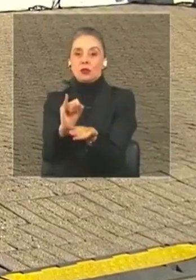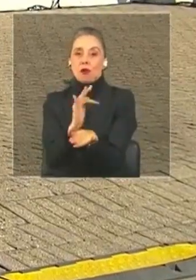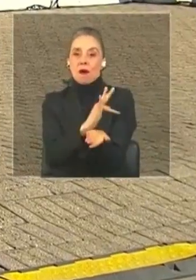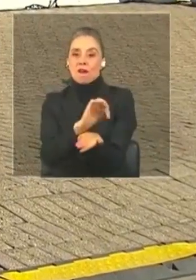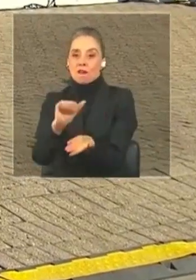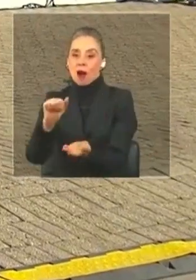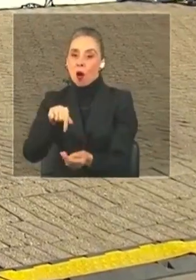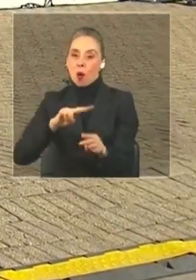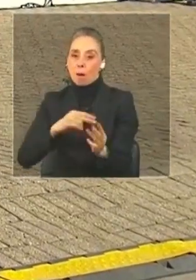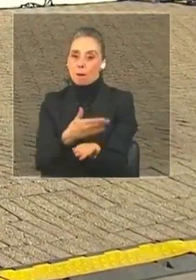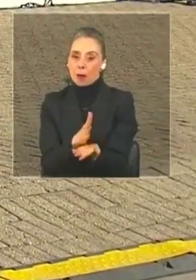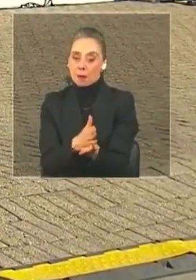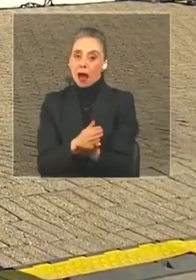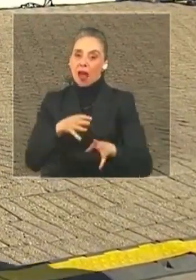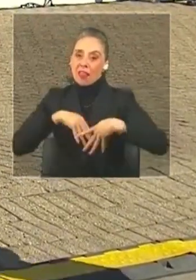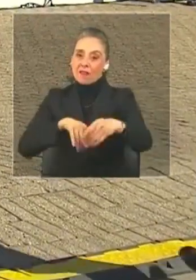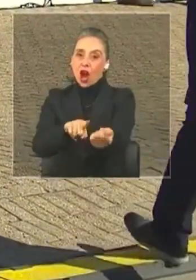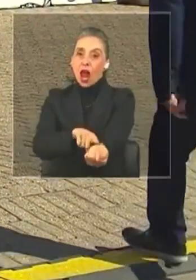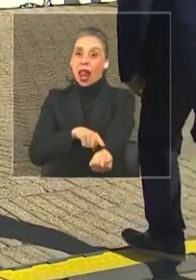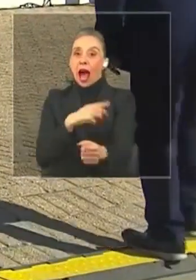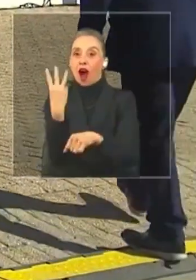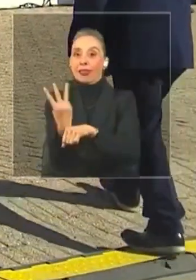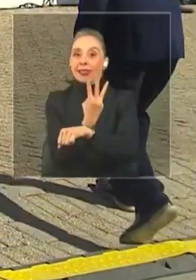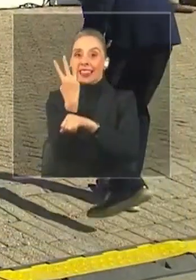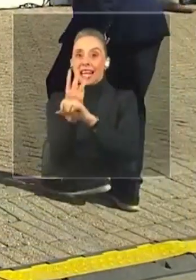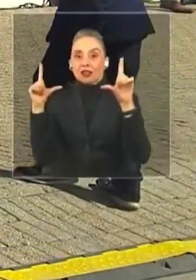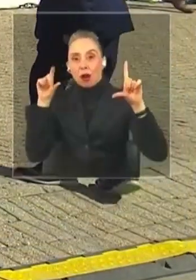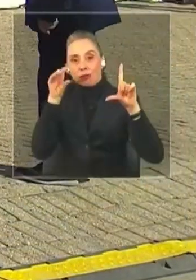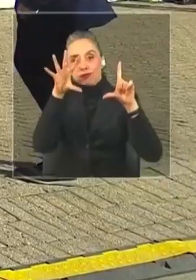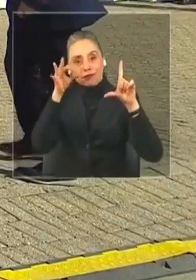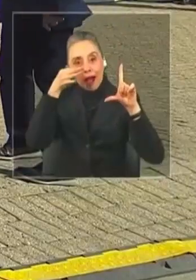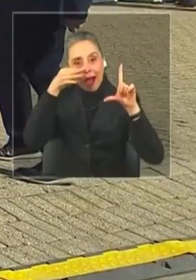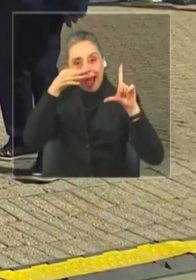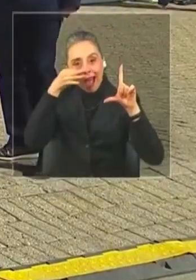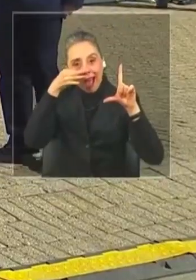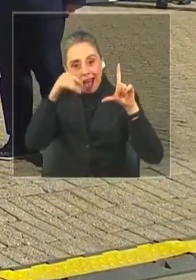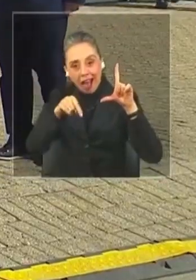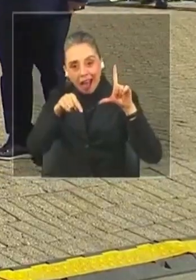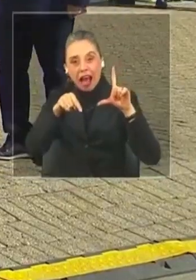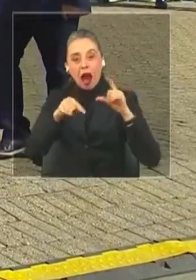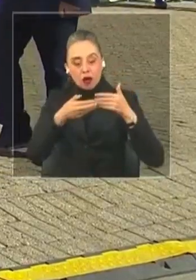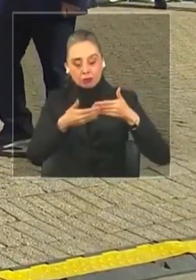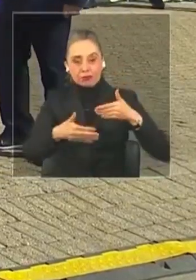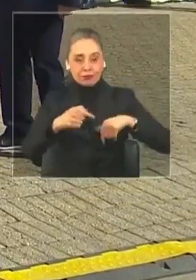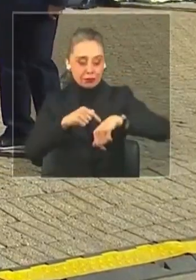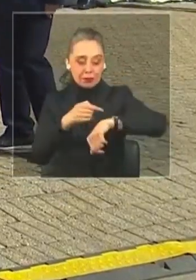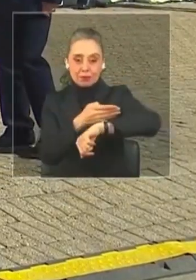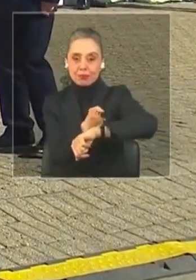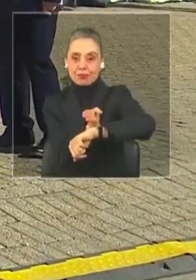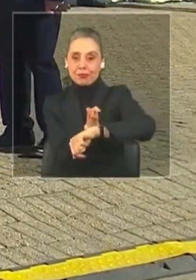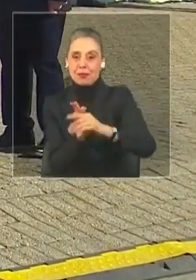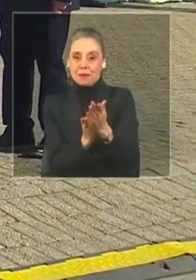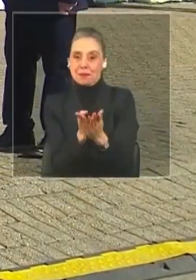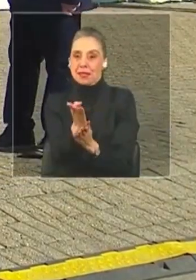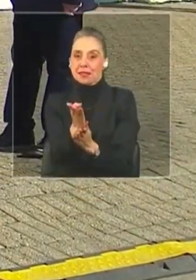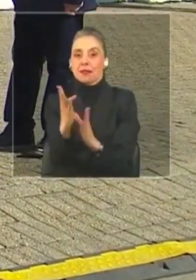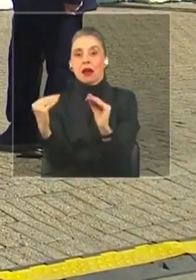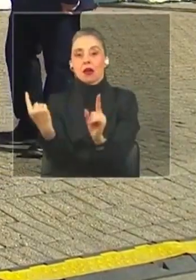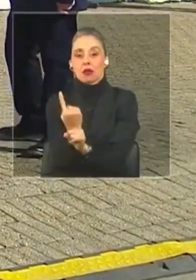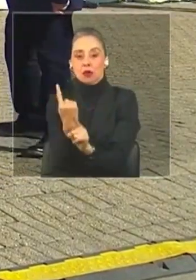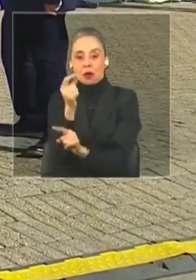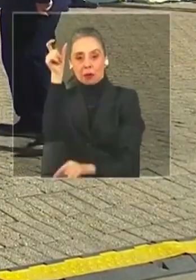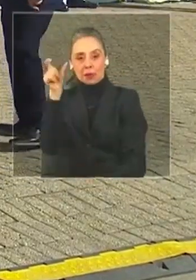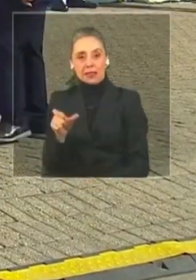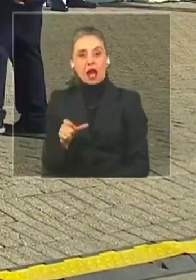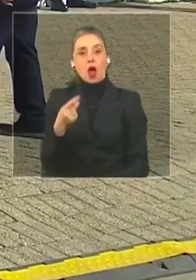nos preparamos para un desfile largo, 3 horas de transmisión, más o menos las que vamos a tener de aquí en adelante, y vamos a comenzar, obviamente, conversando con